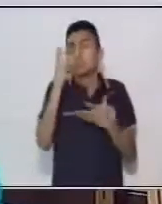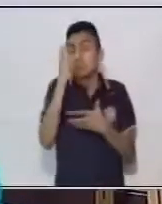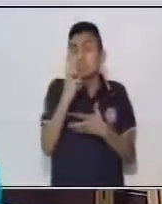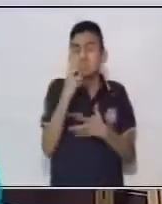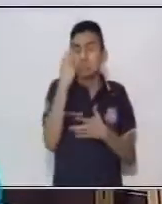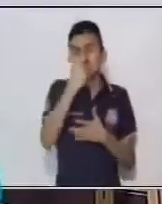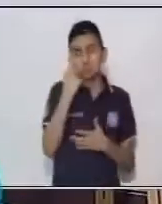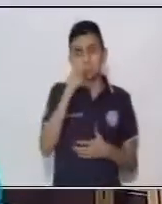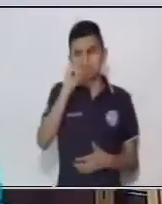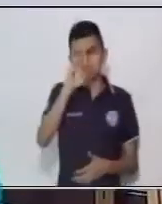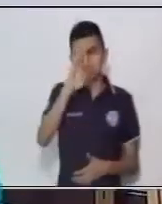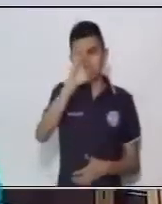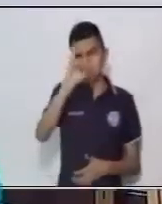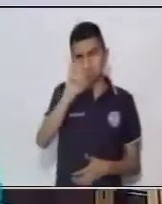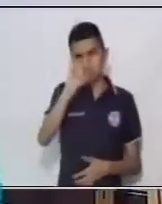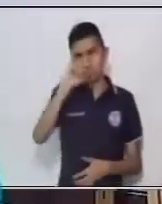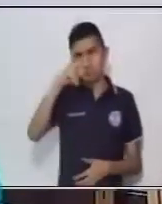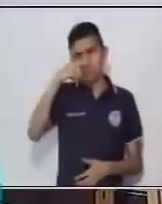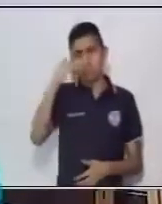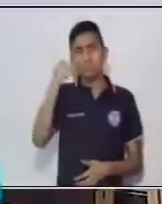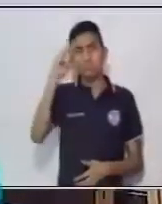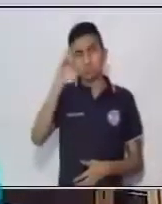subjuntivo.